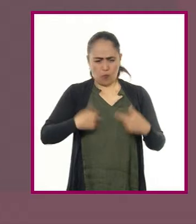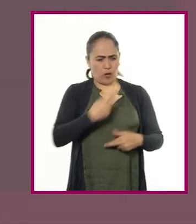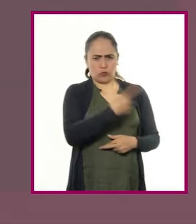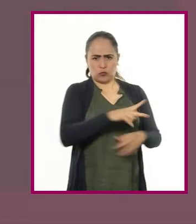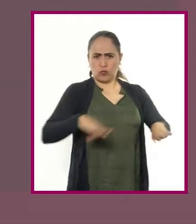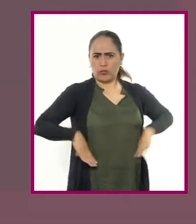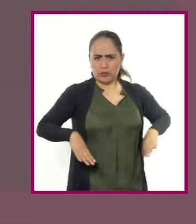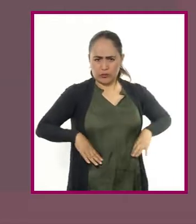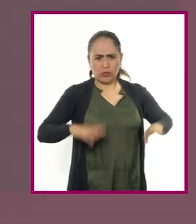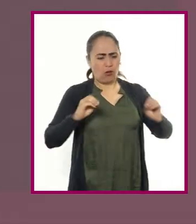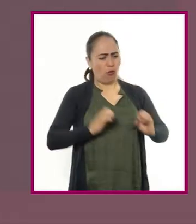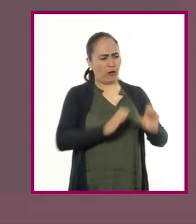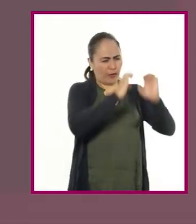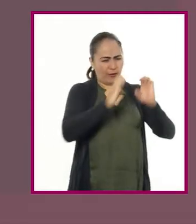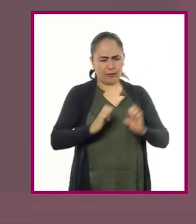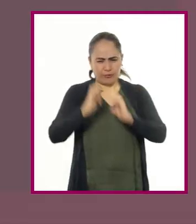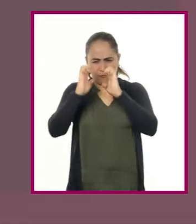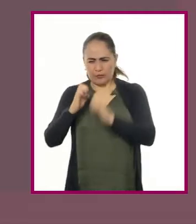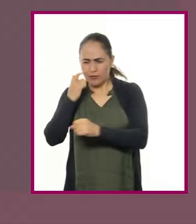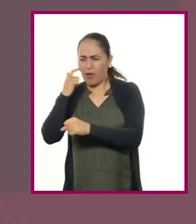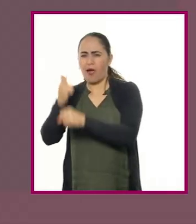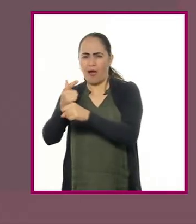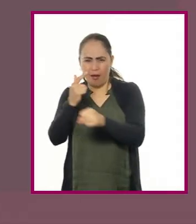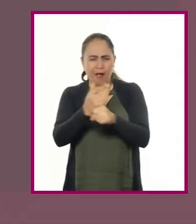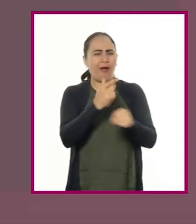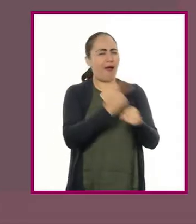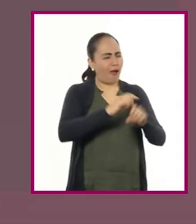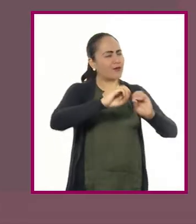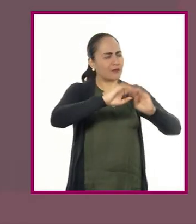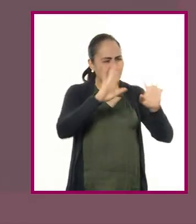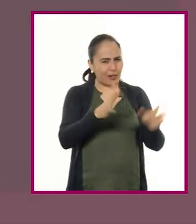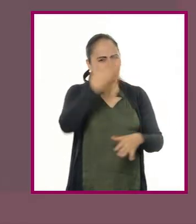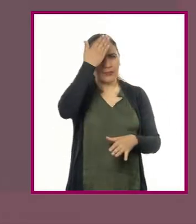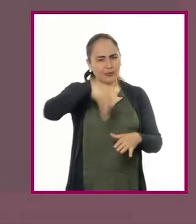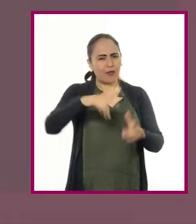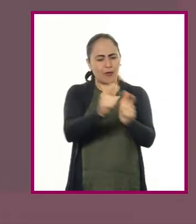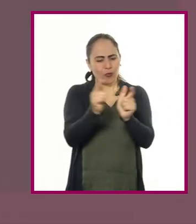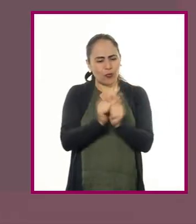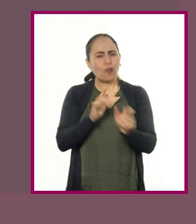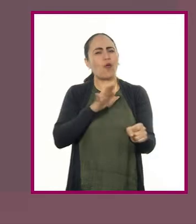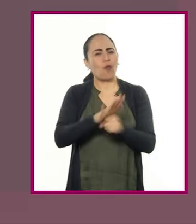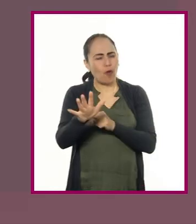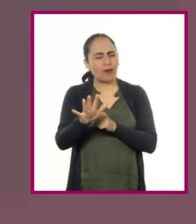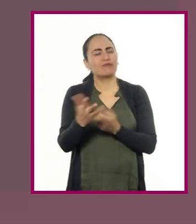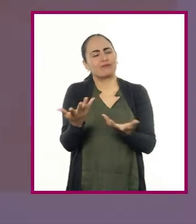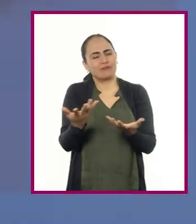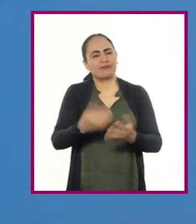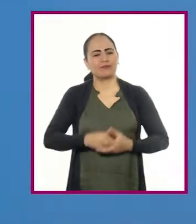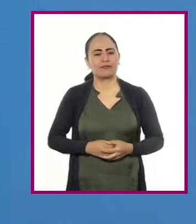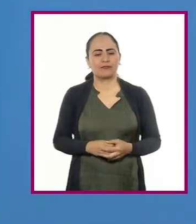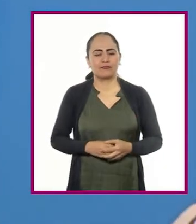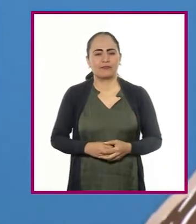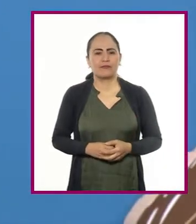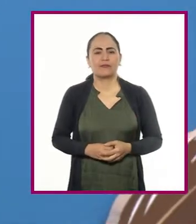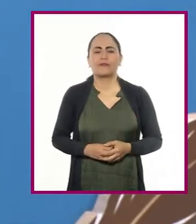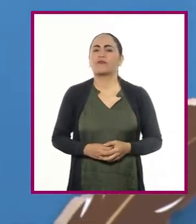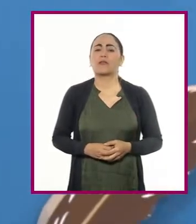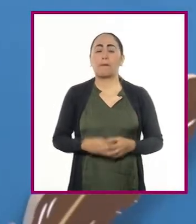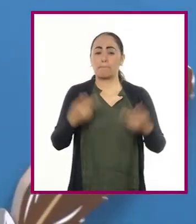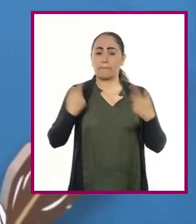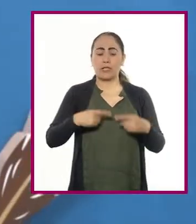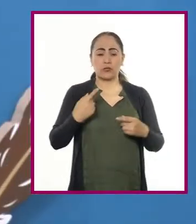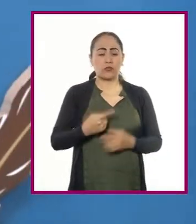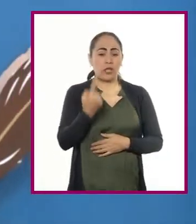que permitían identificar a sus miembros de manera clara. Es importante señalar que una misma